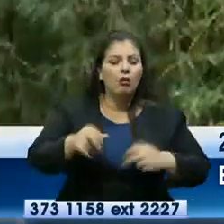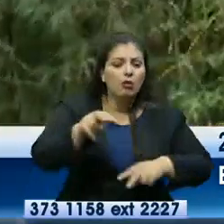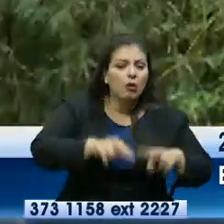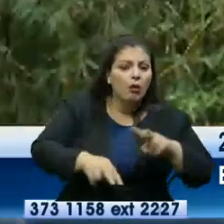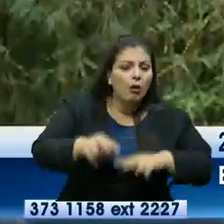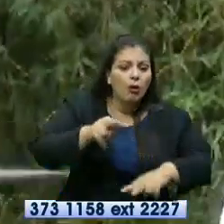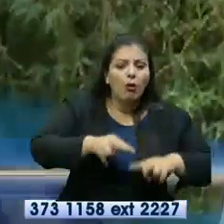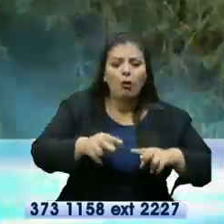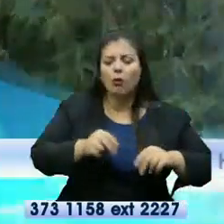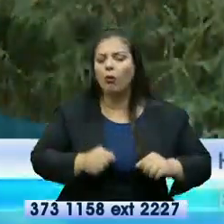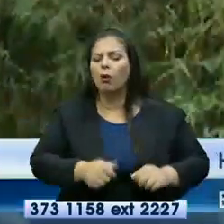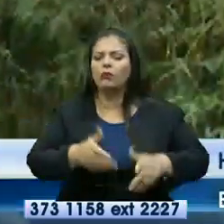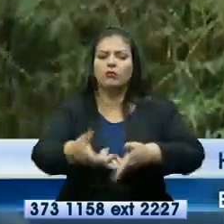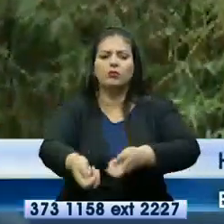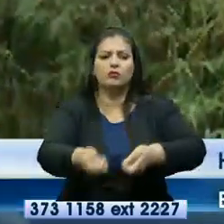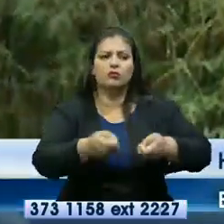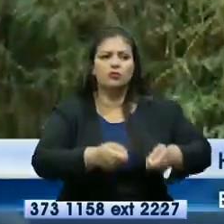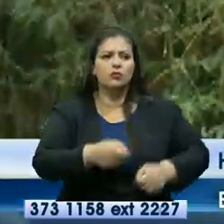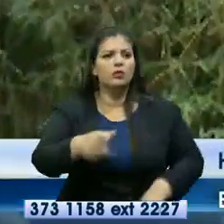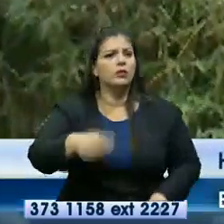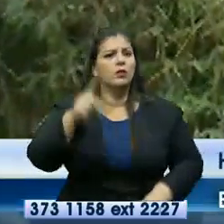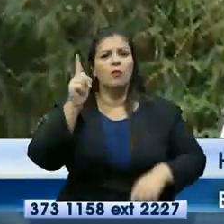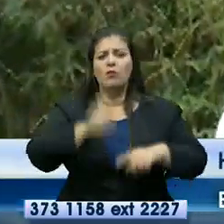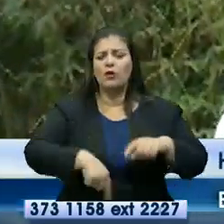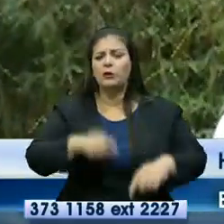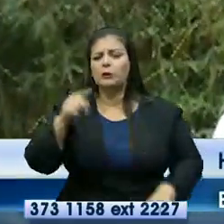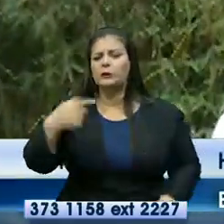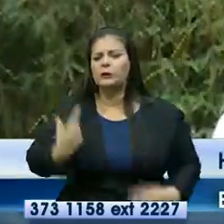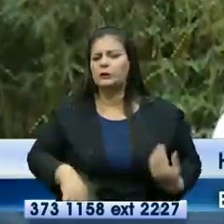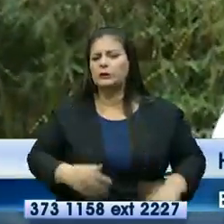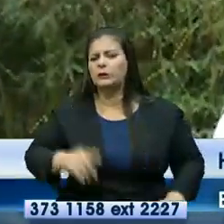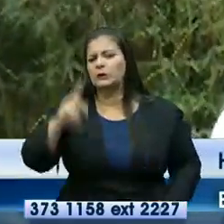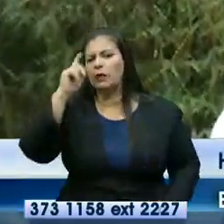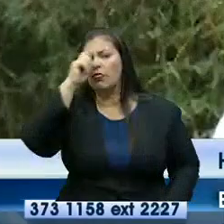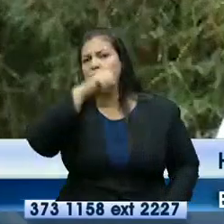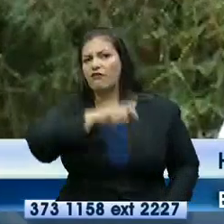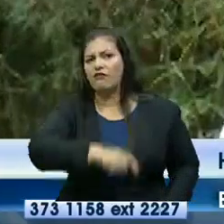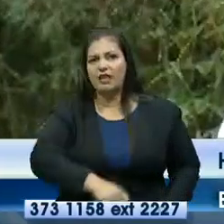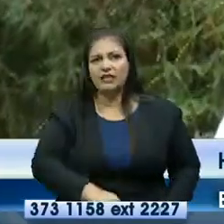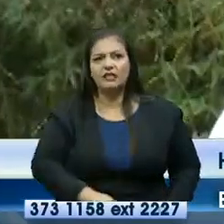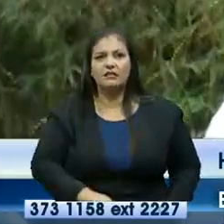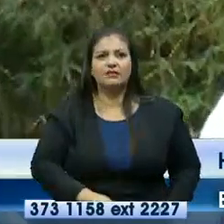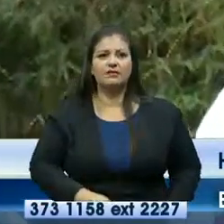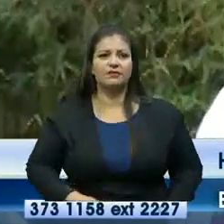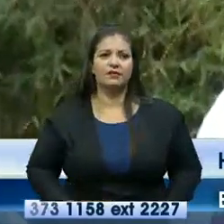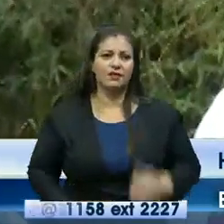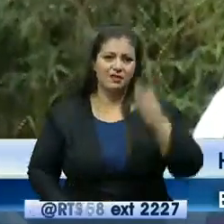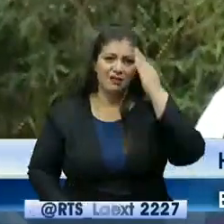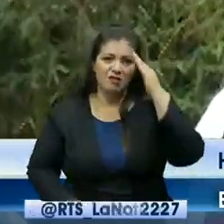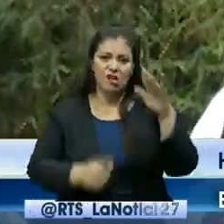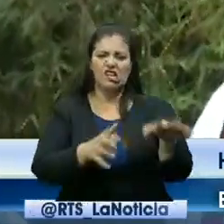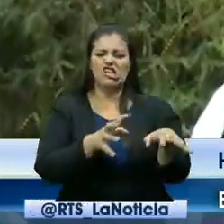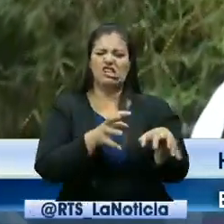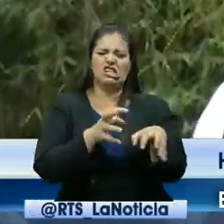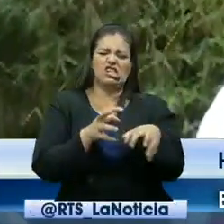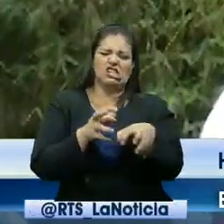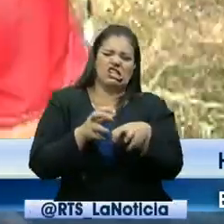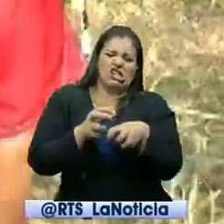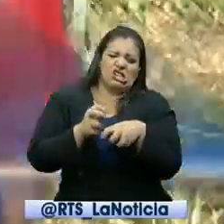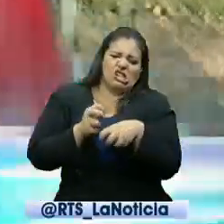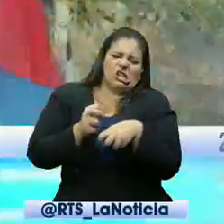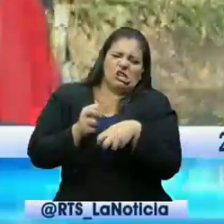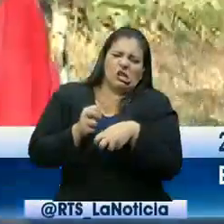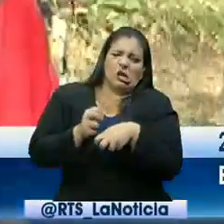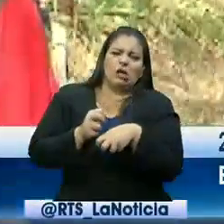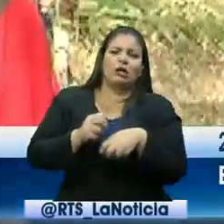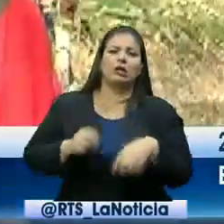atrapado. ¿Tanto por qué? Porque no se puede trabajar dentro de la unidad por la presión que tienen entre las paredes y el vehículo.